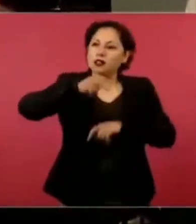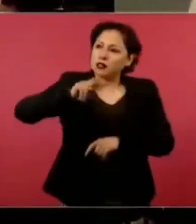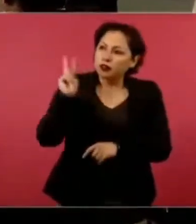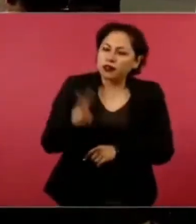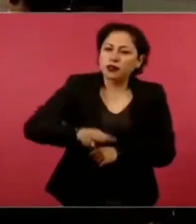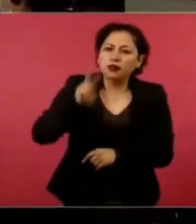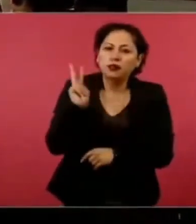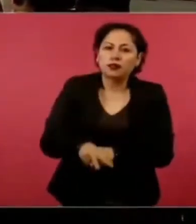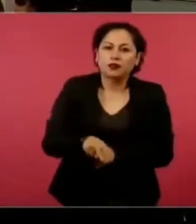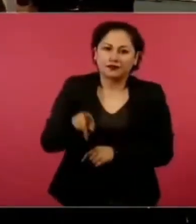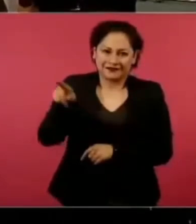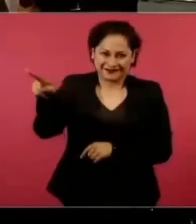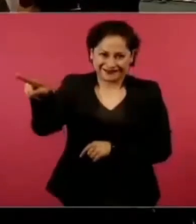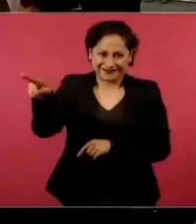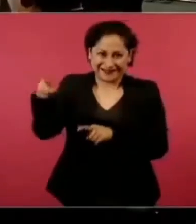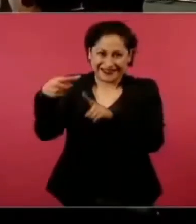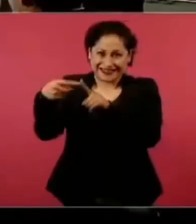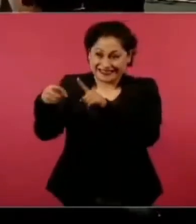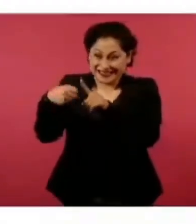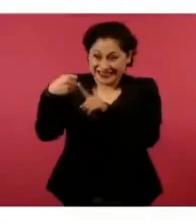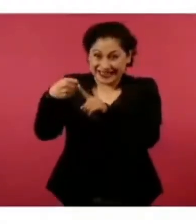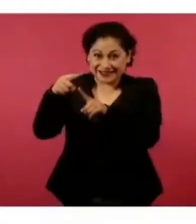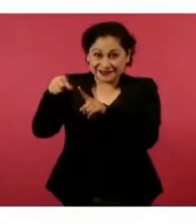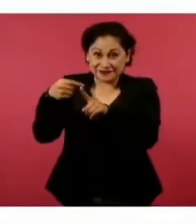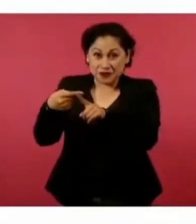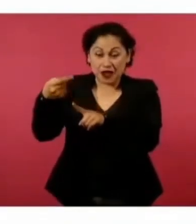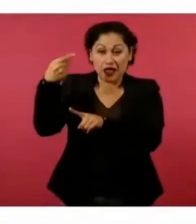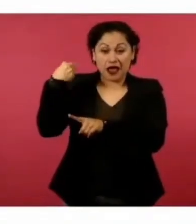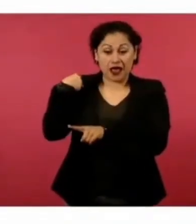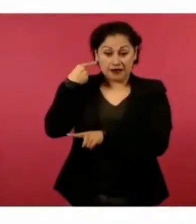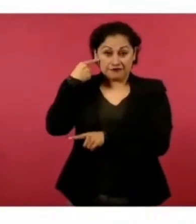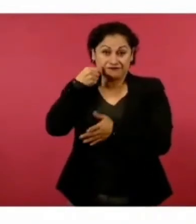artífice del manejo propagandístico